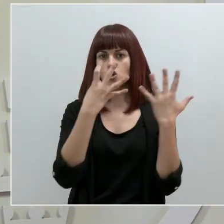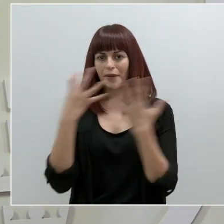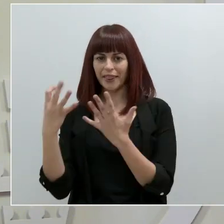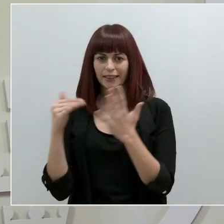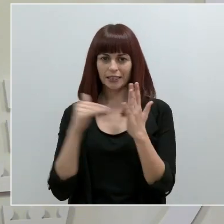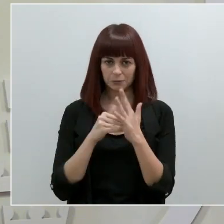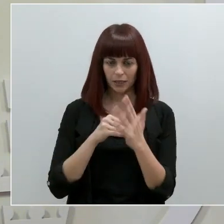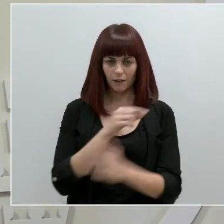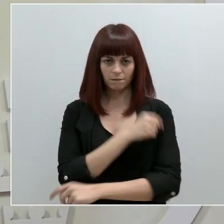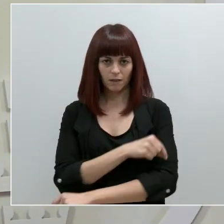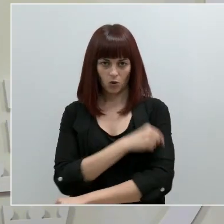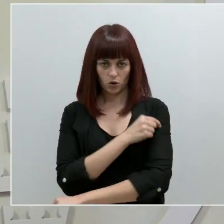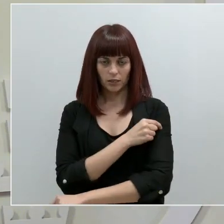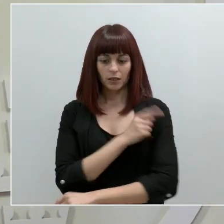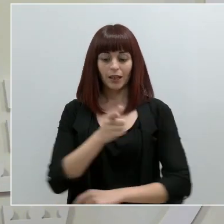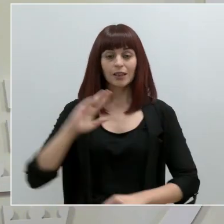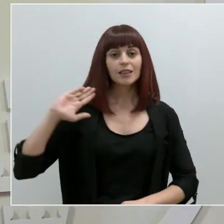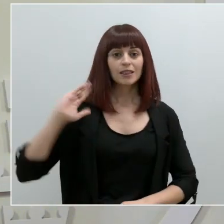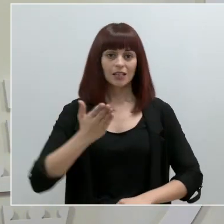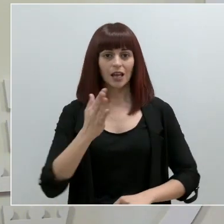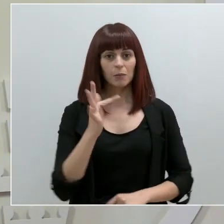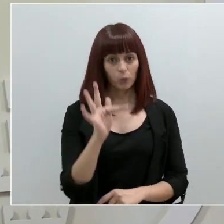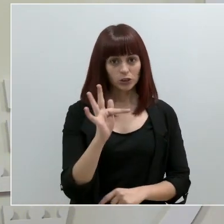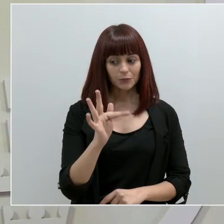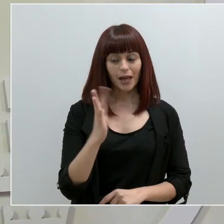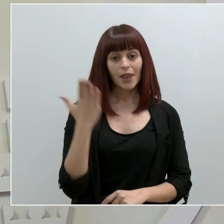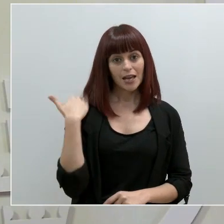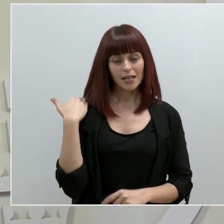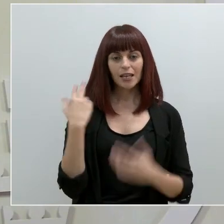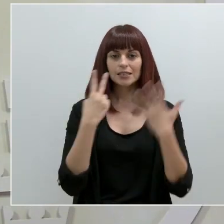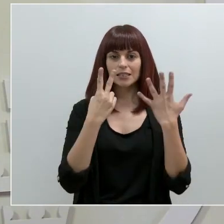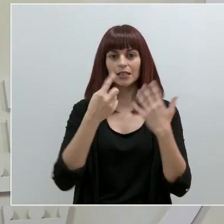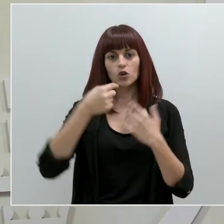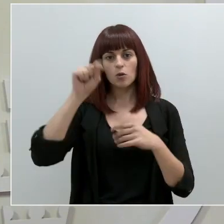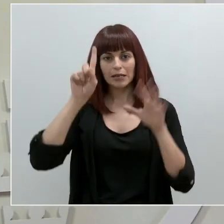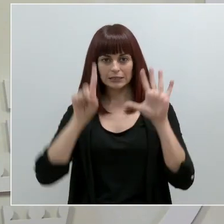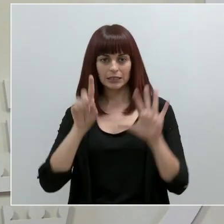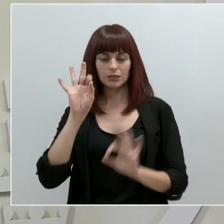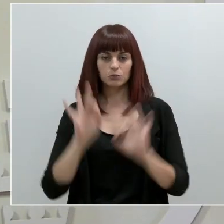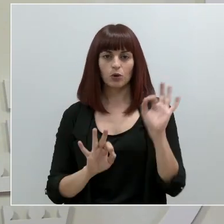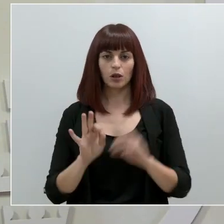900.000, registrando una tasa de positividad en el día de ayer del 7,6%.